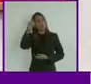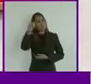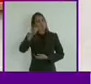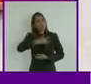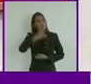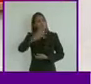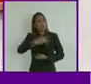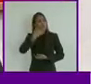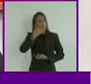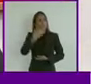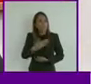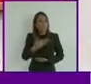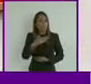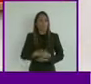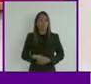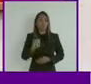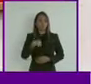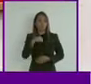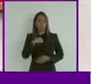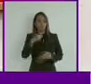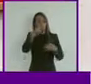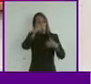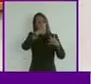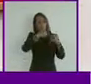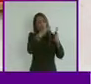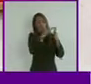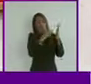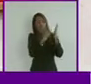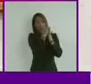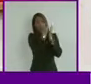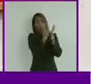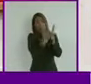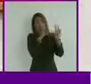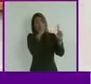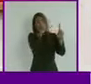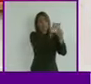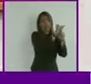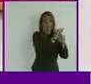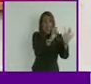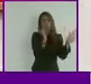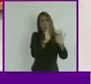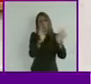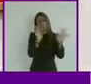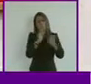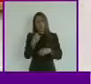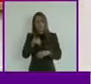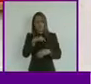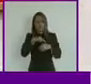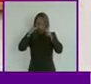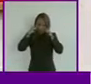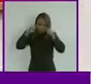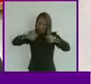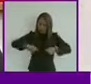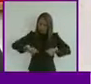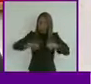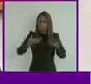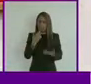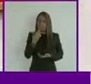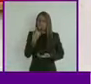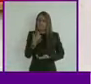no preocuparnos por cumplir estos estereotipos y para poder ser nosotros mismos y concentrarnos en nosotros mismos para